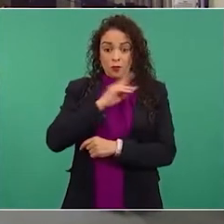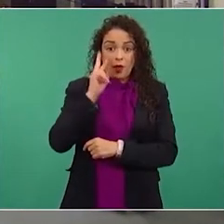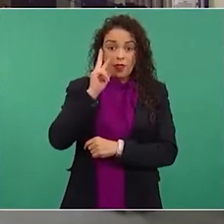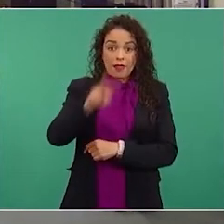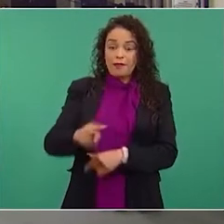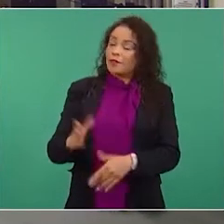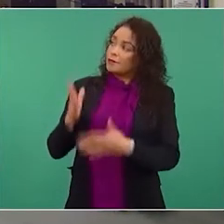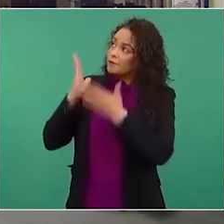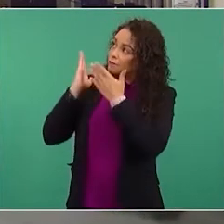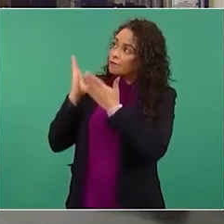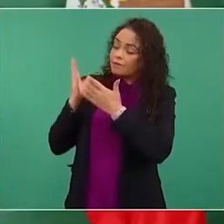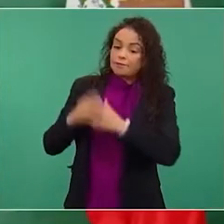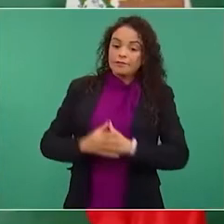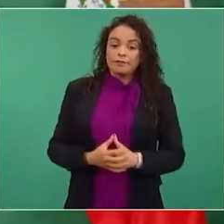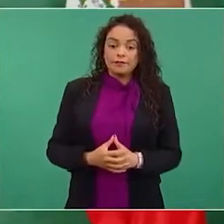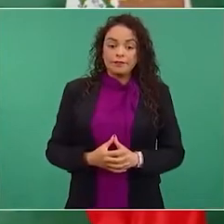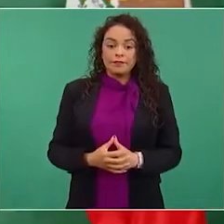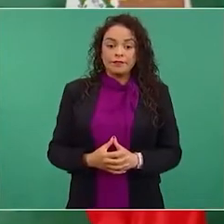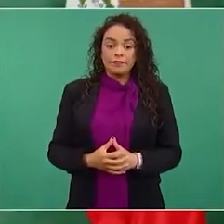fue lo de